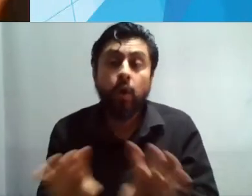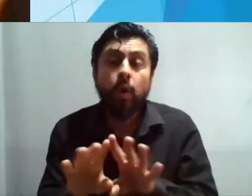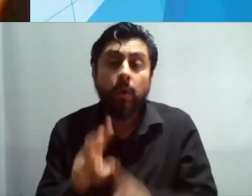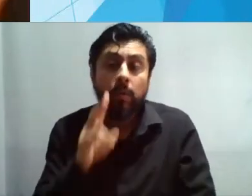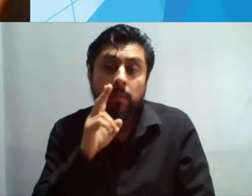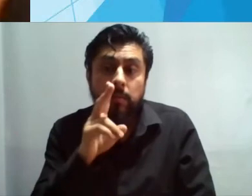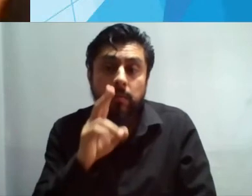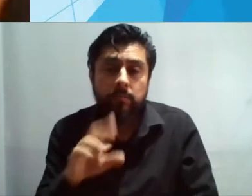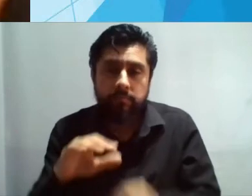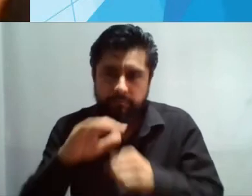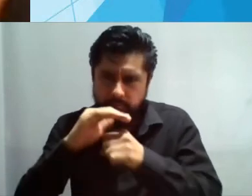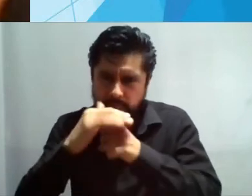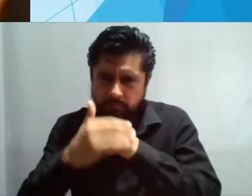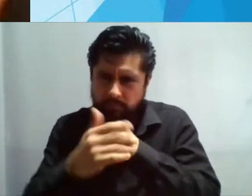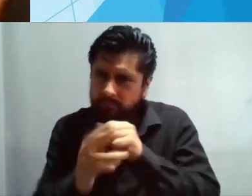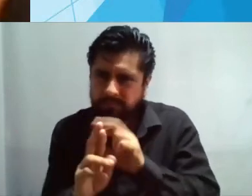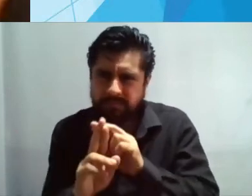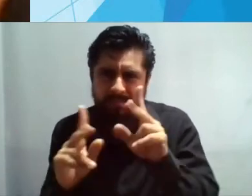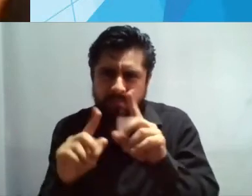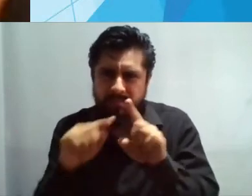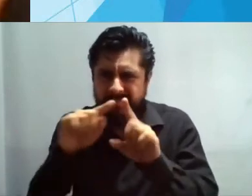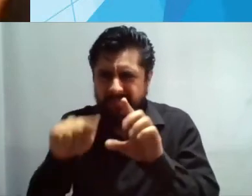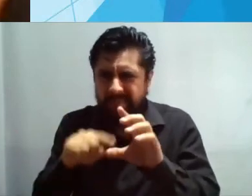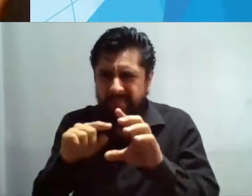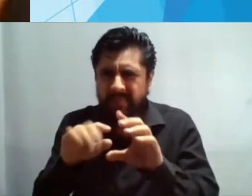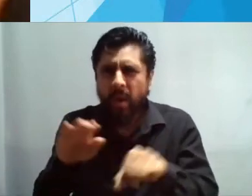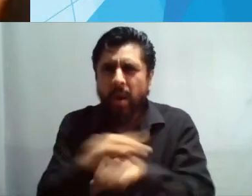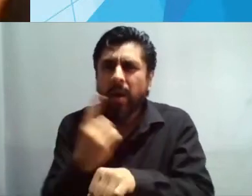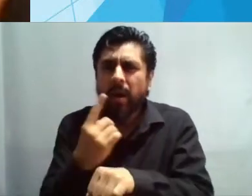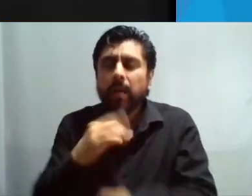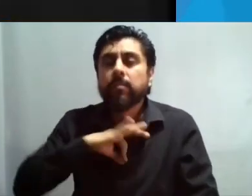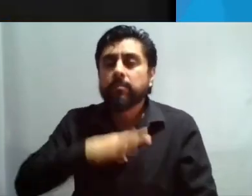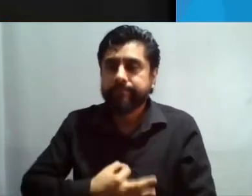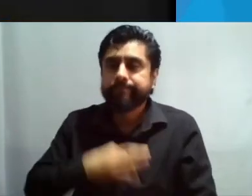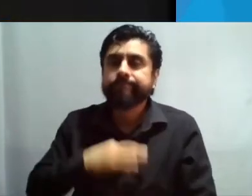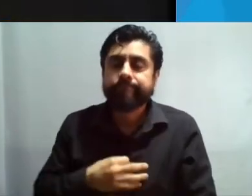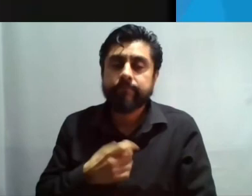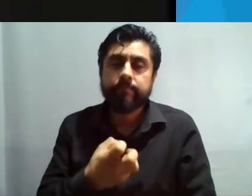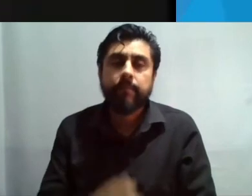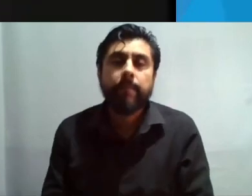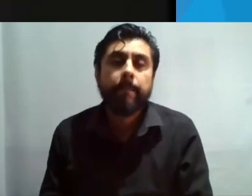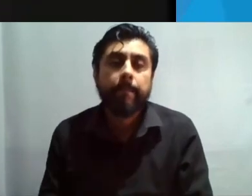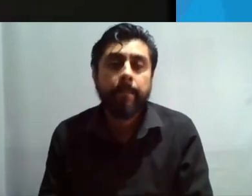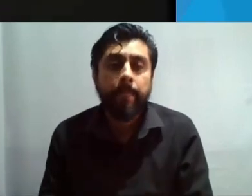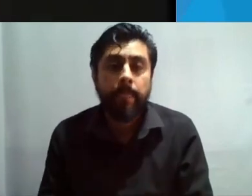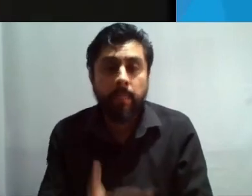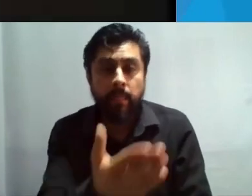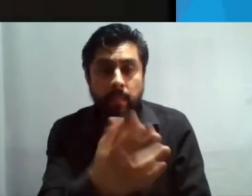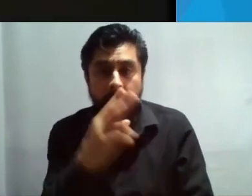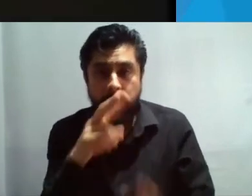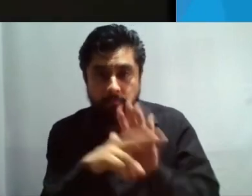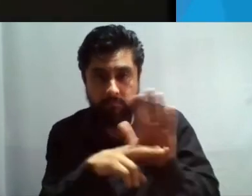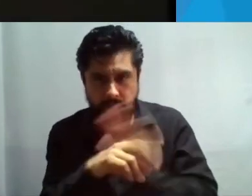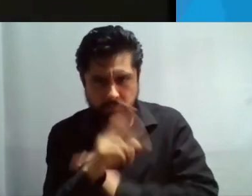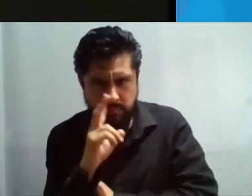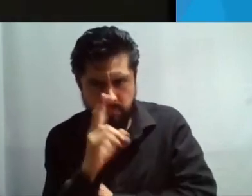se rompió, se perdió por lo que ha pasado de infección. Damos la siguiente. Es una imagen de un